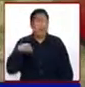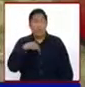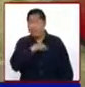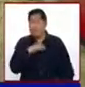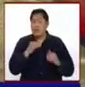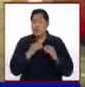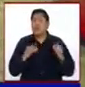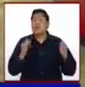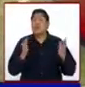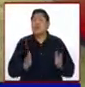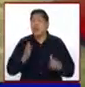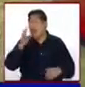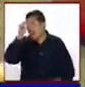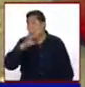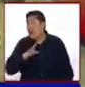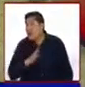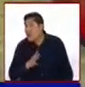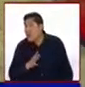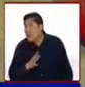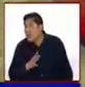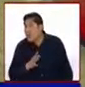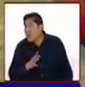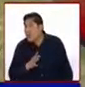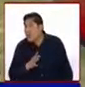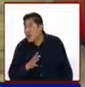Estamos entrando a la casa de